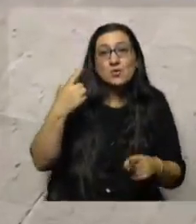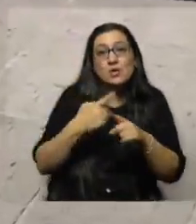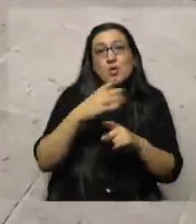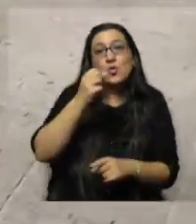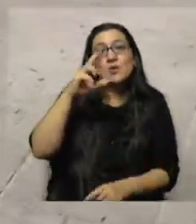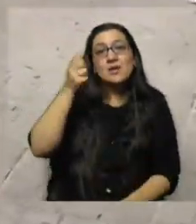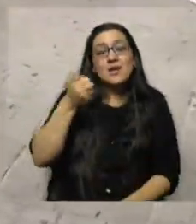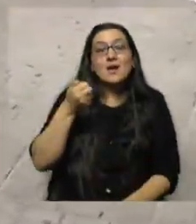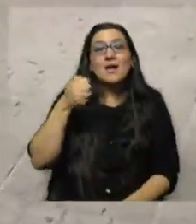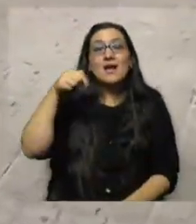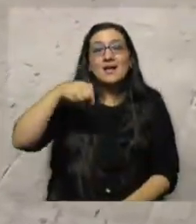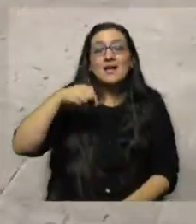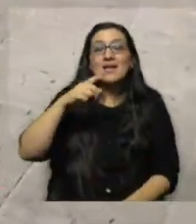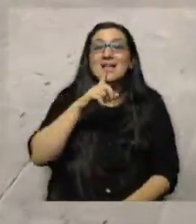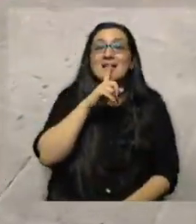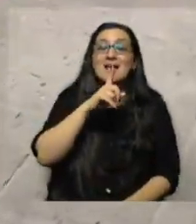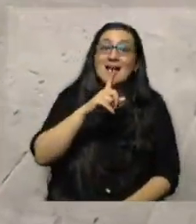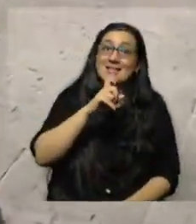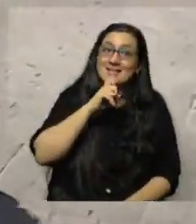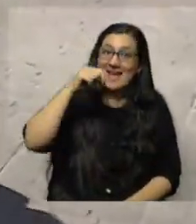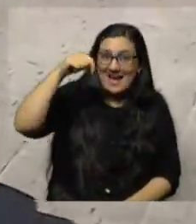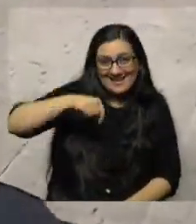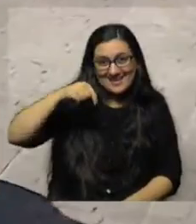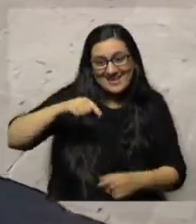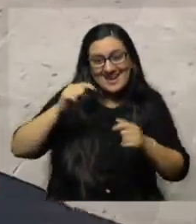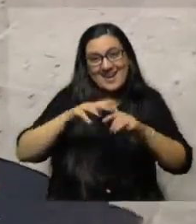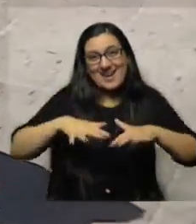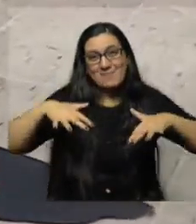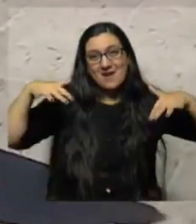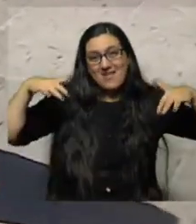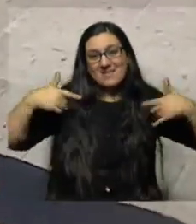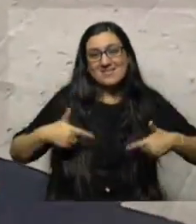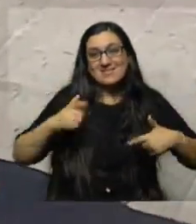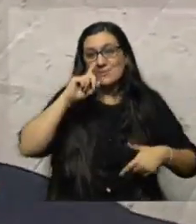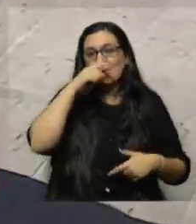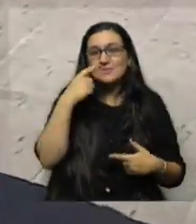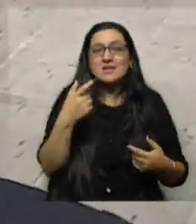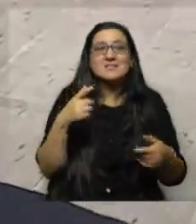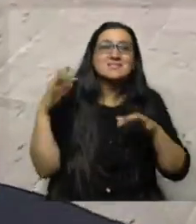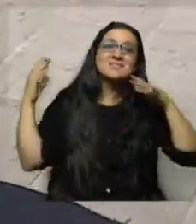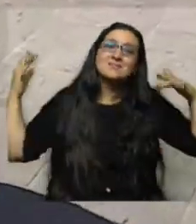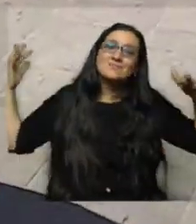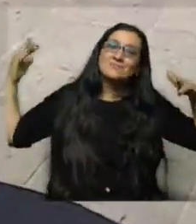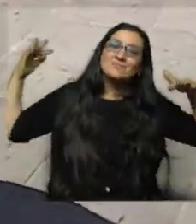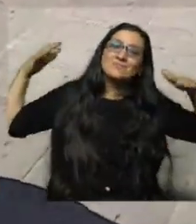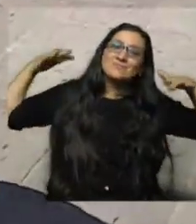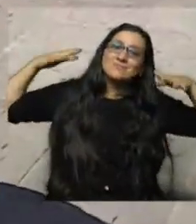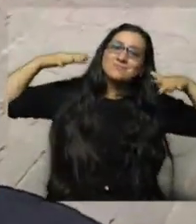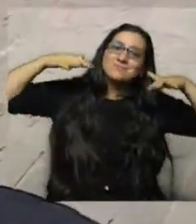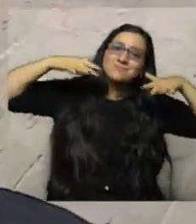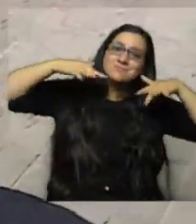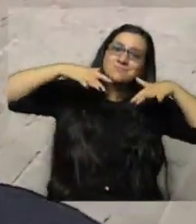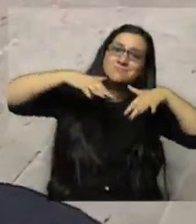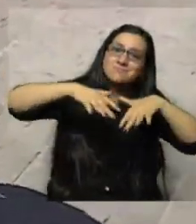Uruguay-Corea aquí en Qatar, aquí en la explanada de la Intendencia de Montevideo ya se está reuniendo muchísima gente, fue tomando color